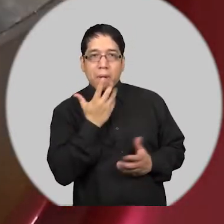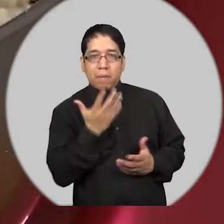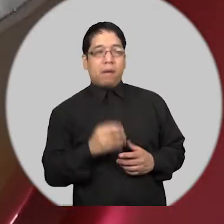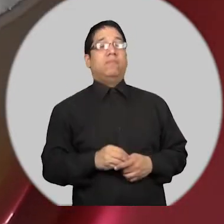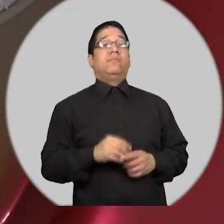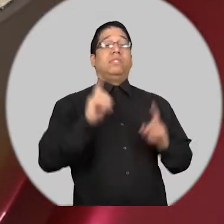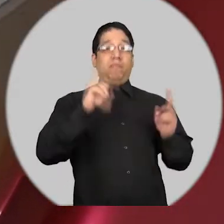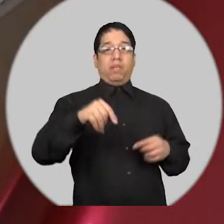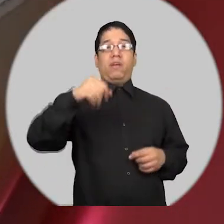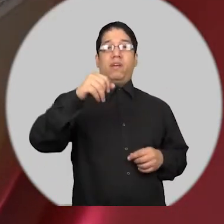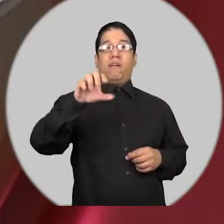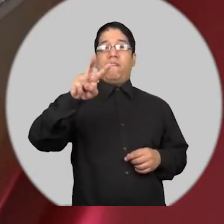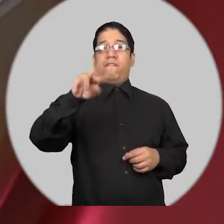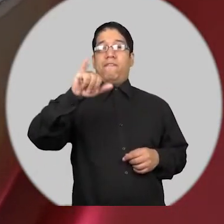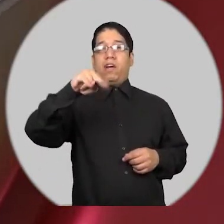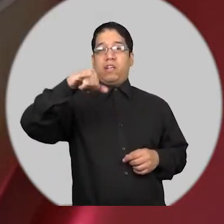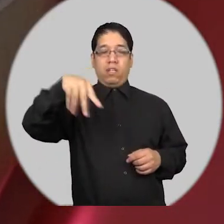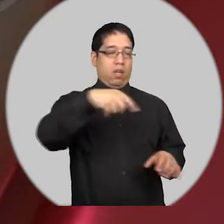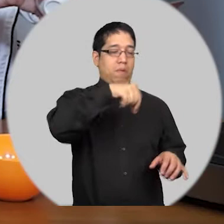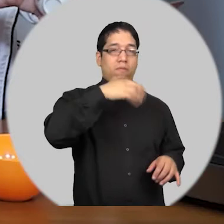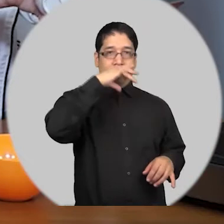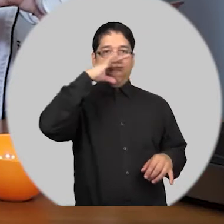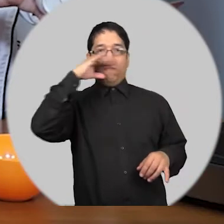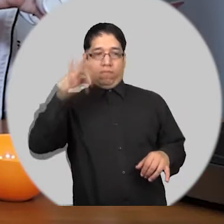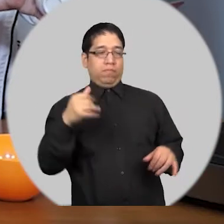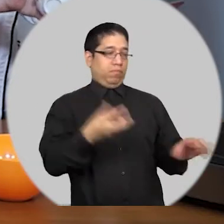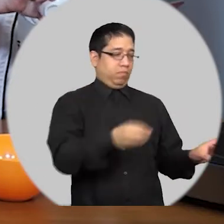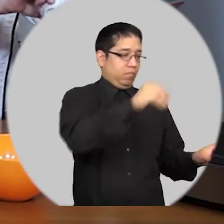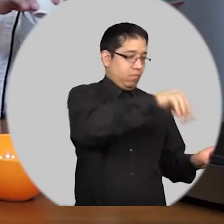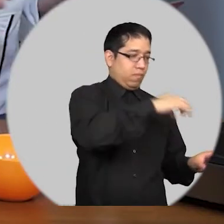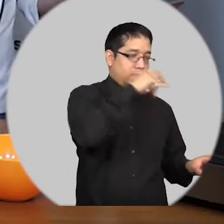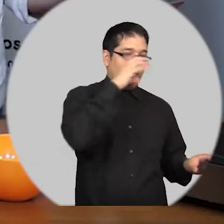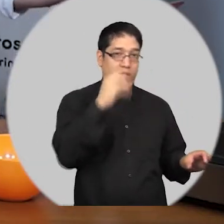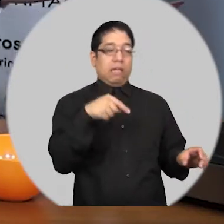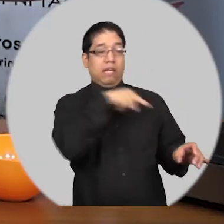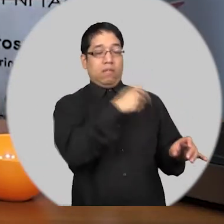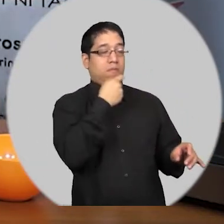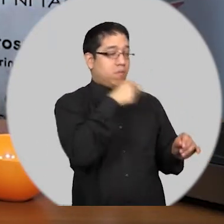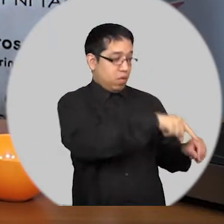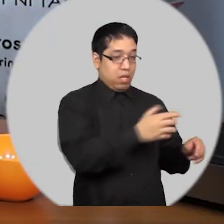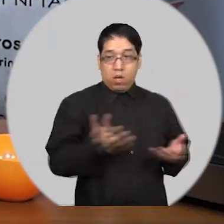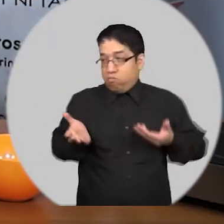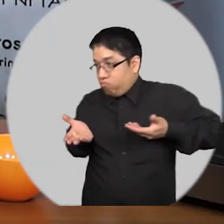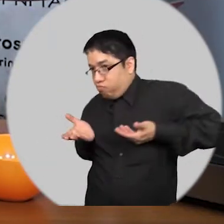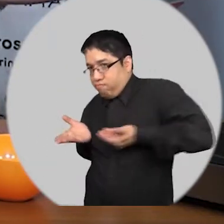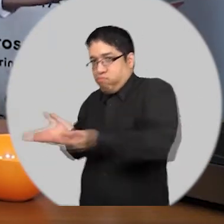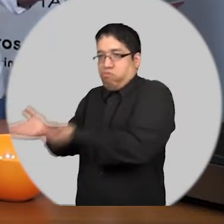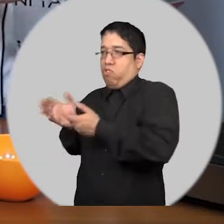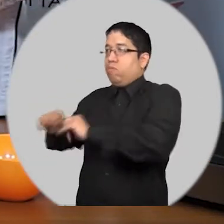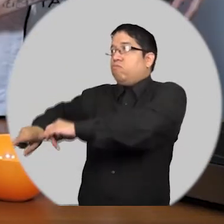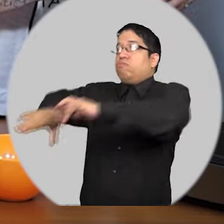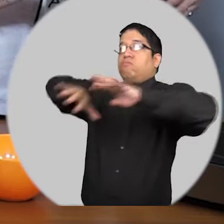Y la esencia de vainilla, que también realza los sabores y el olor por sobre todas las cosas cuando está en el